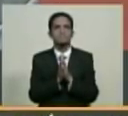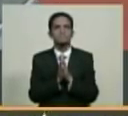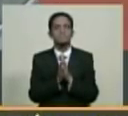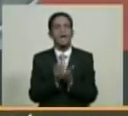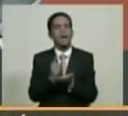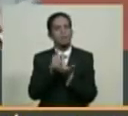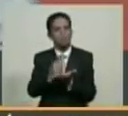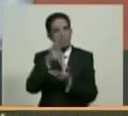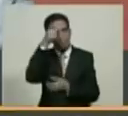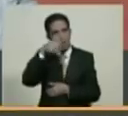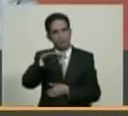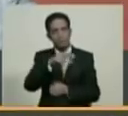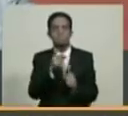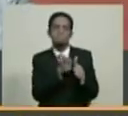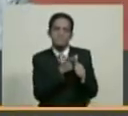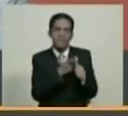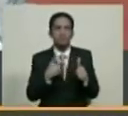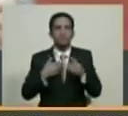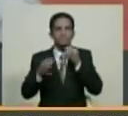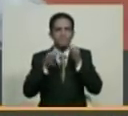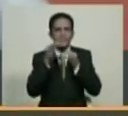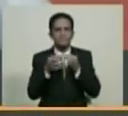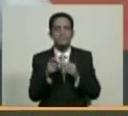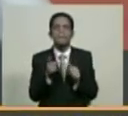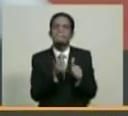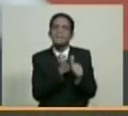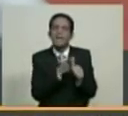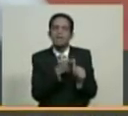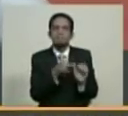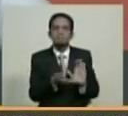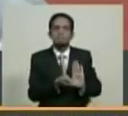explicar. Primero que nada, incrementar de manera